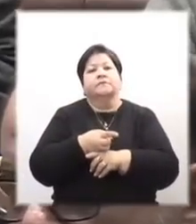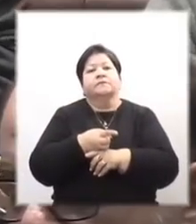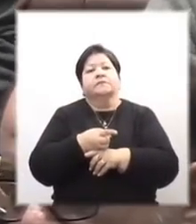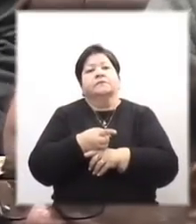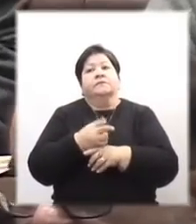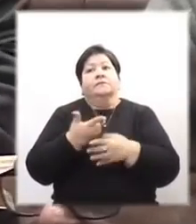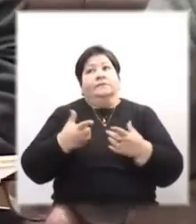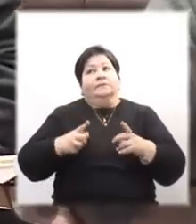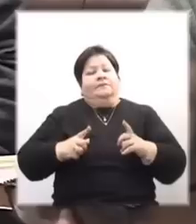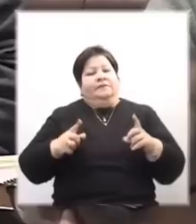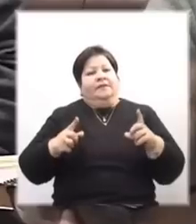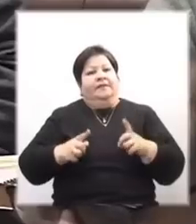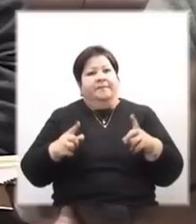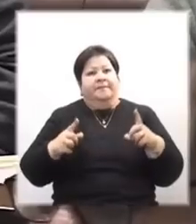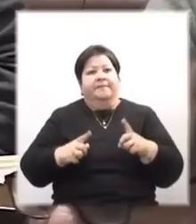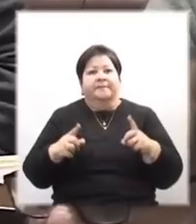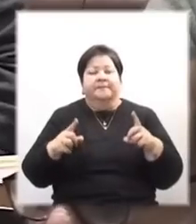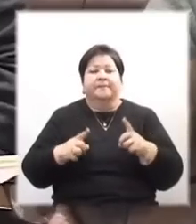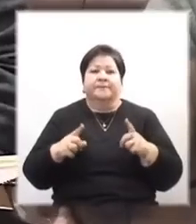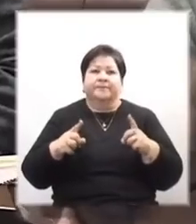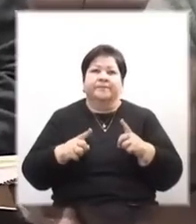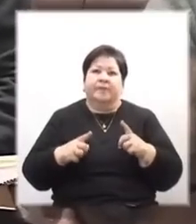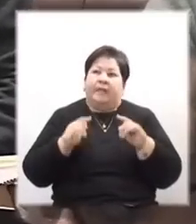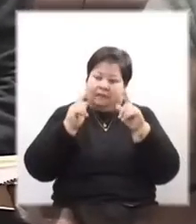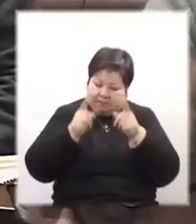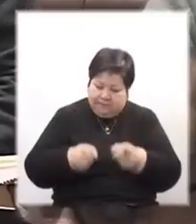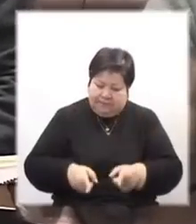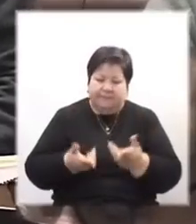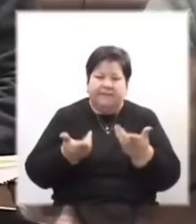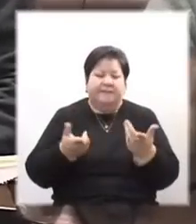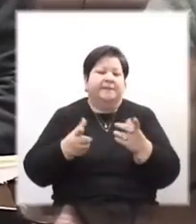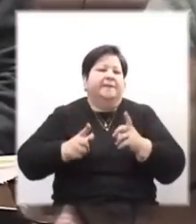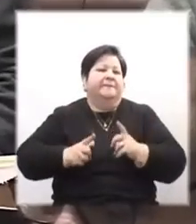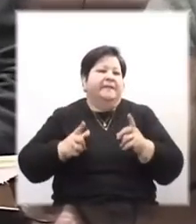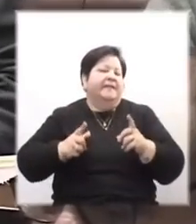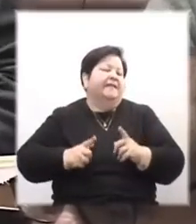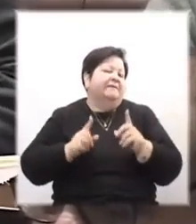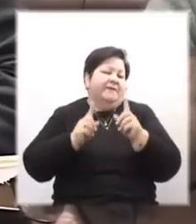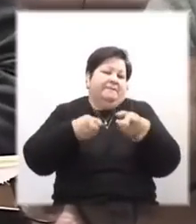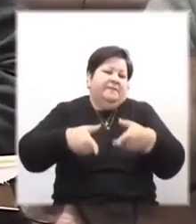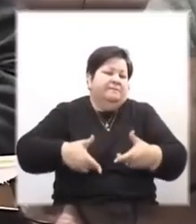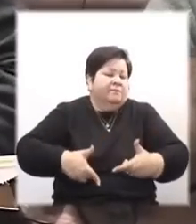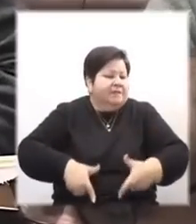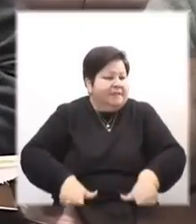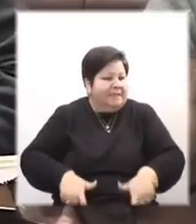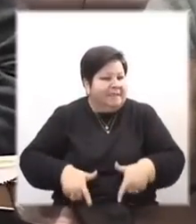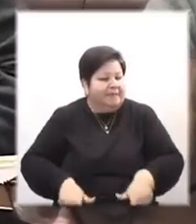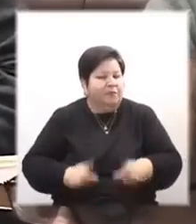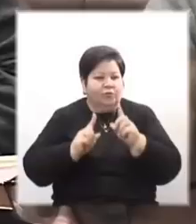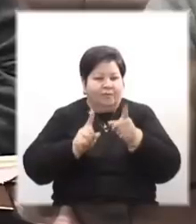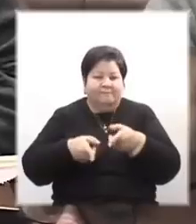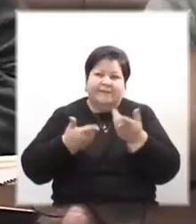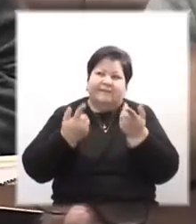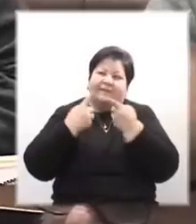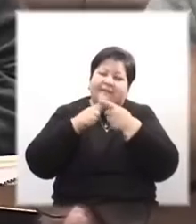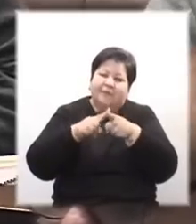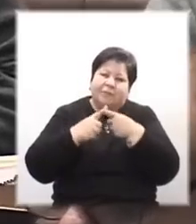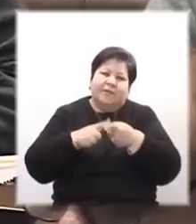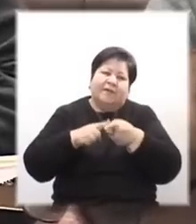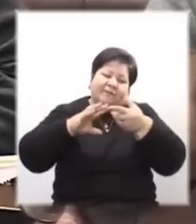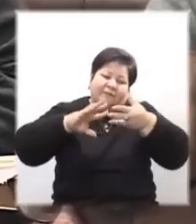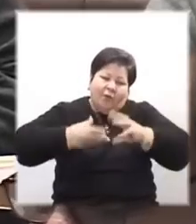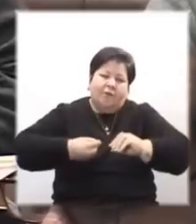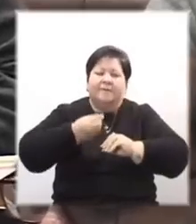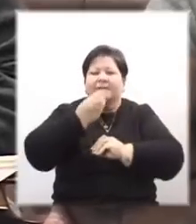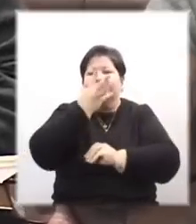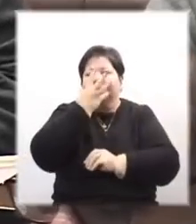con muchas expectativas. Reconozco que también son expectativas que tiene el propio ministro de dar una discusión seria sobre la política